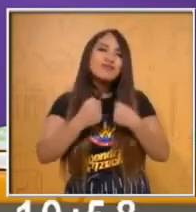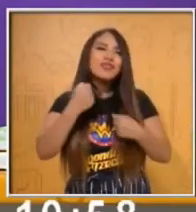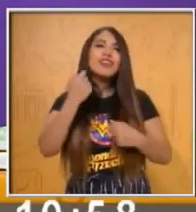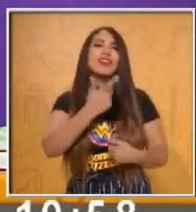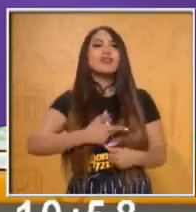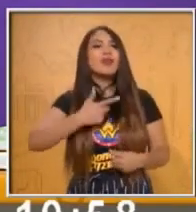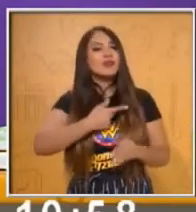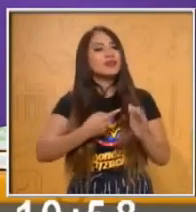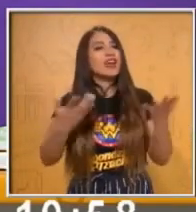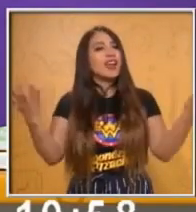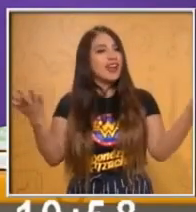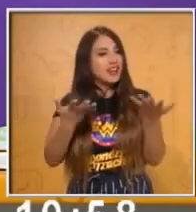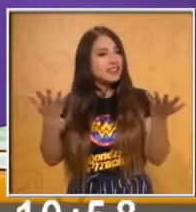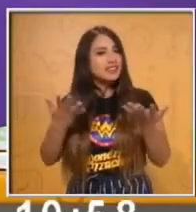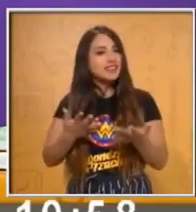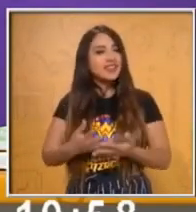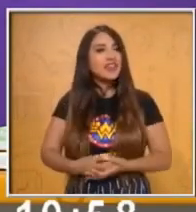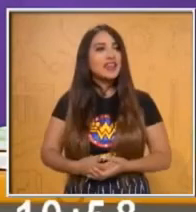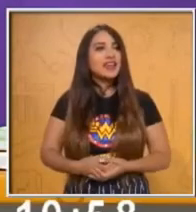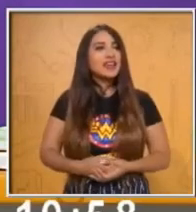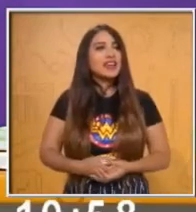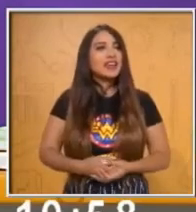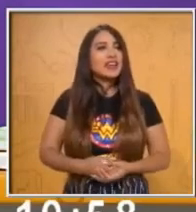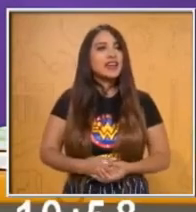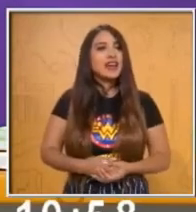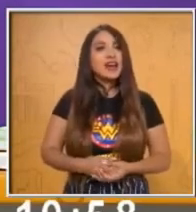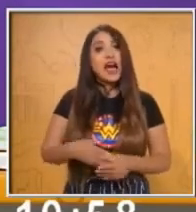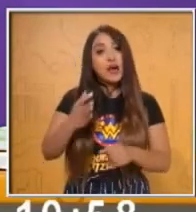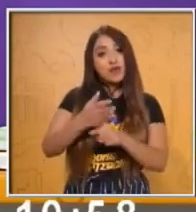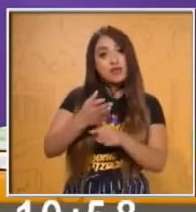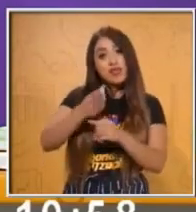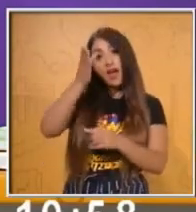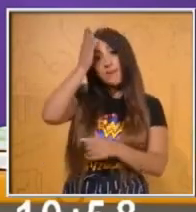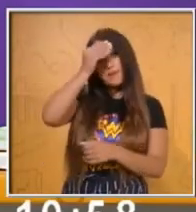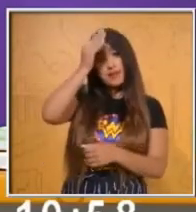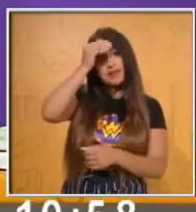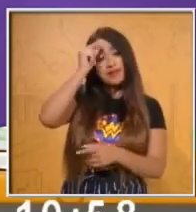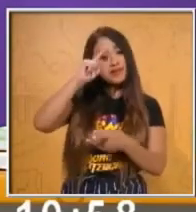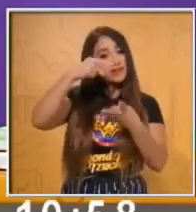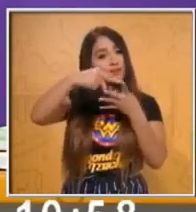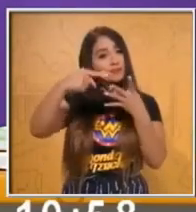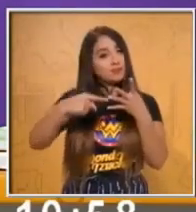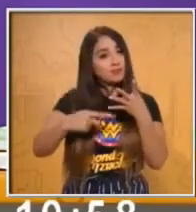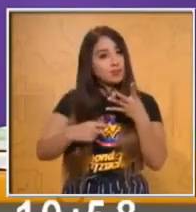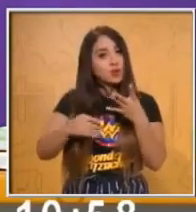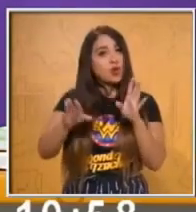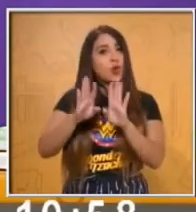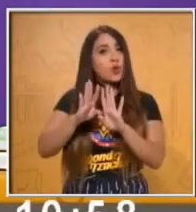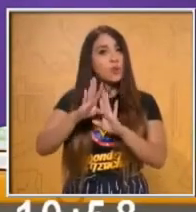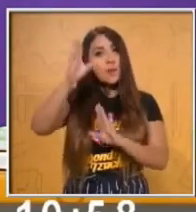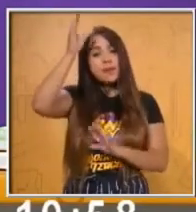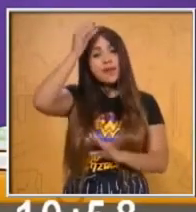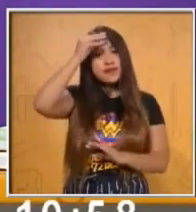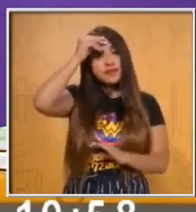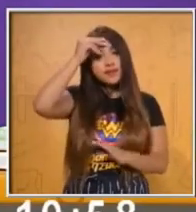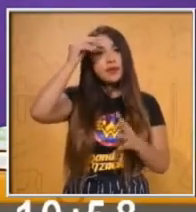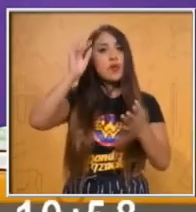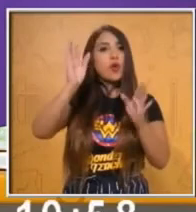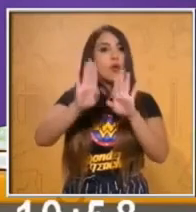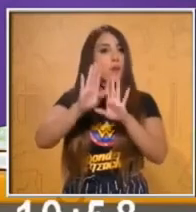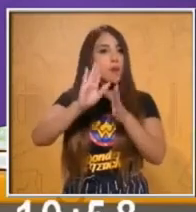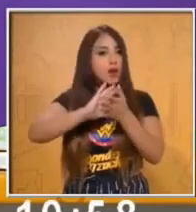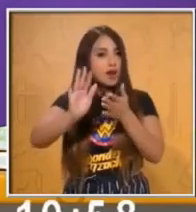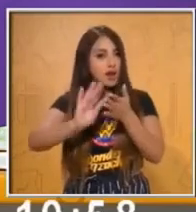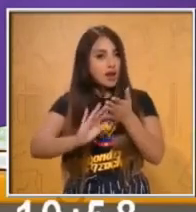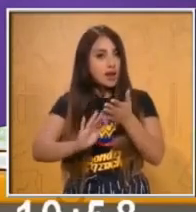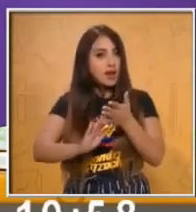representarla. Así es, porque no nada más es esto. Ahorita estamos aprendiendo las características, ya aprendimos cómo llevarla a cabo, cómo leerla. Pero